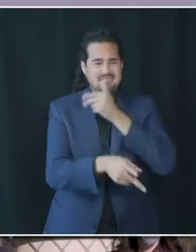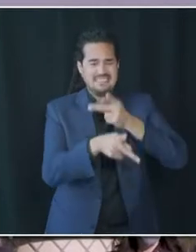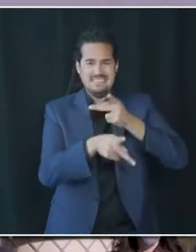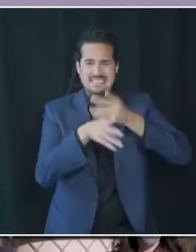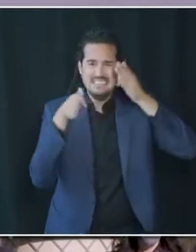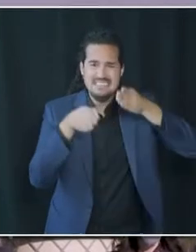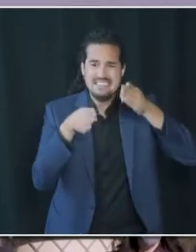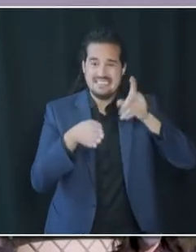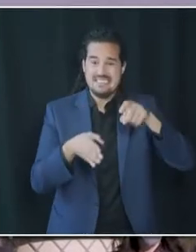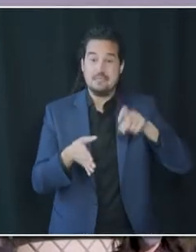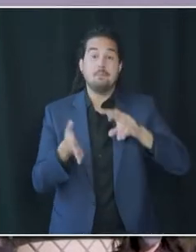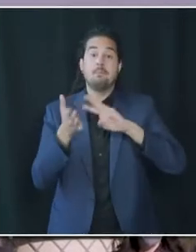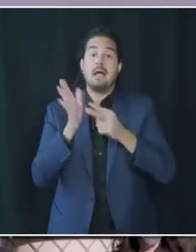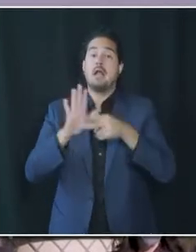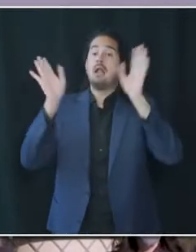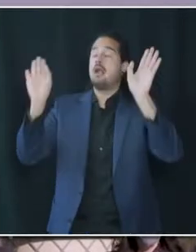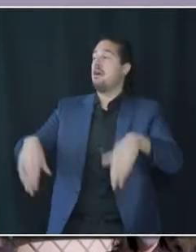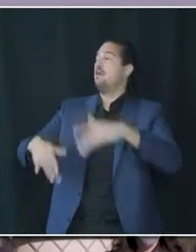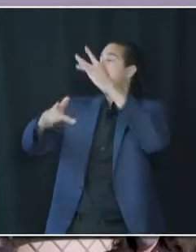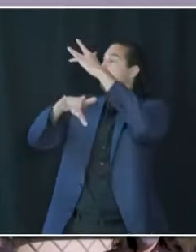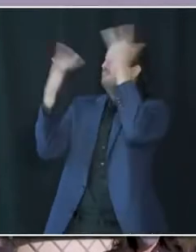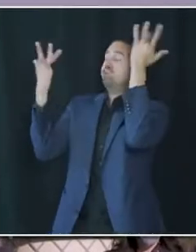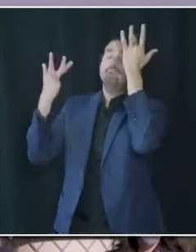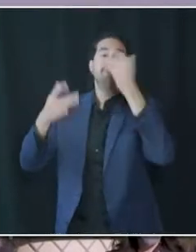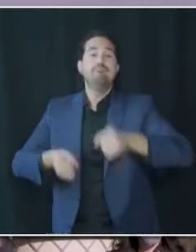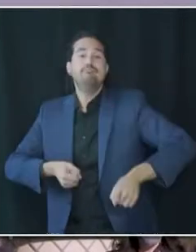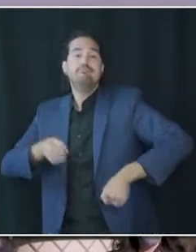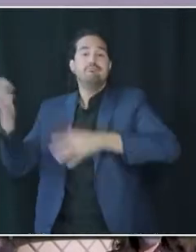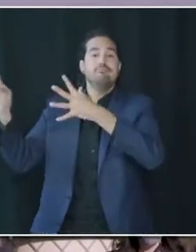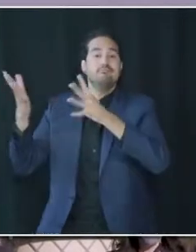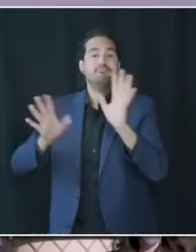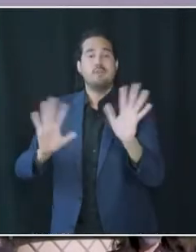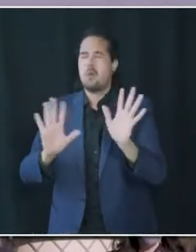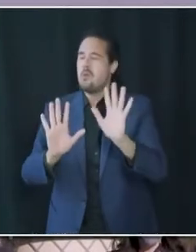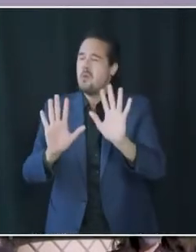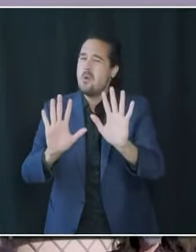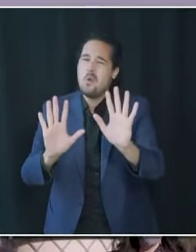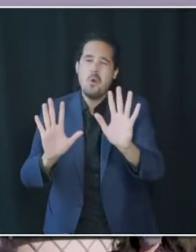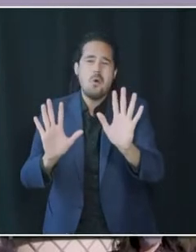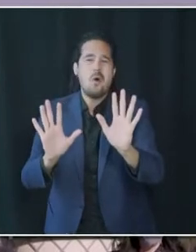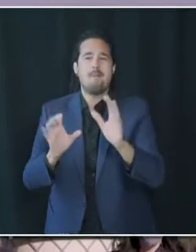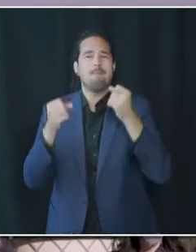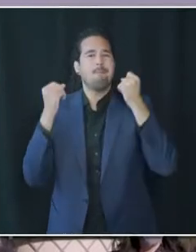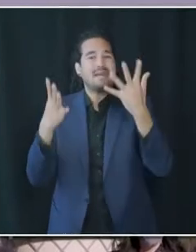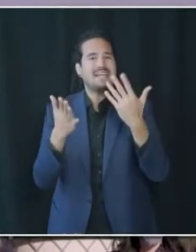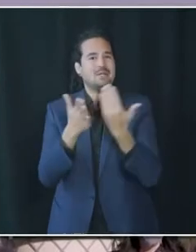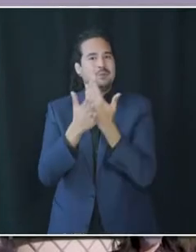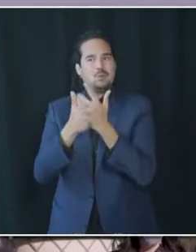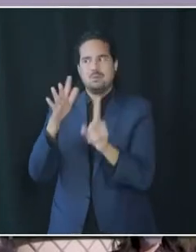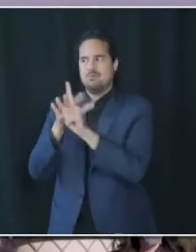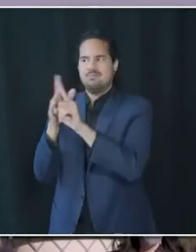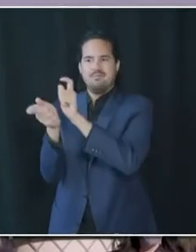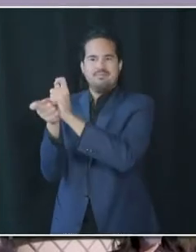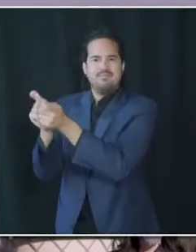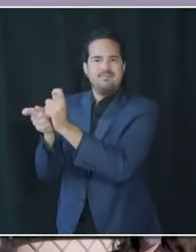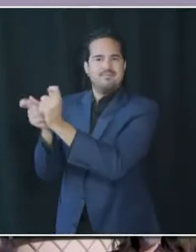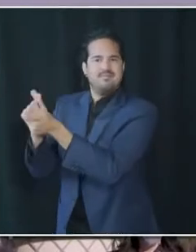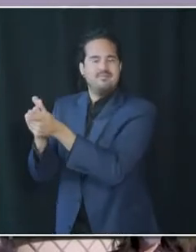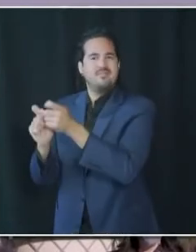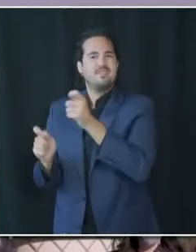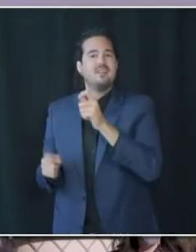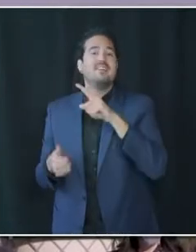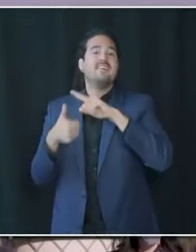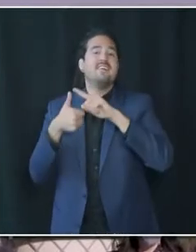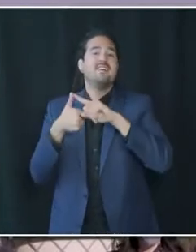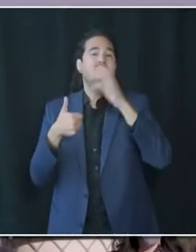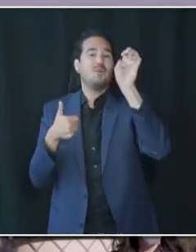cuidados intensivos no hemos salido del lío muchos hablan de la nueva mutación algunos hablan de la variante del reino